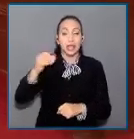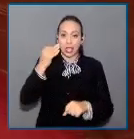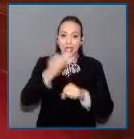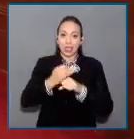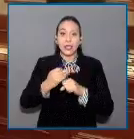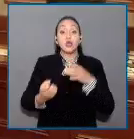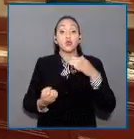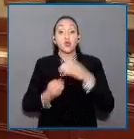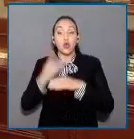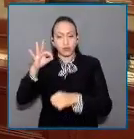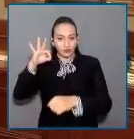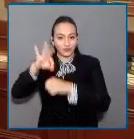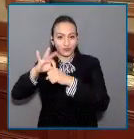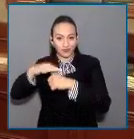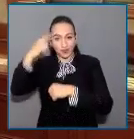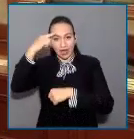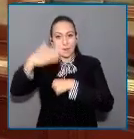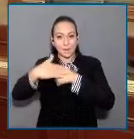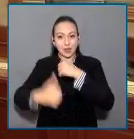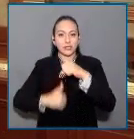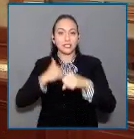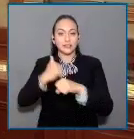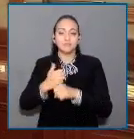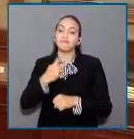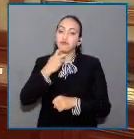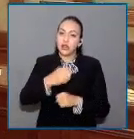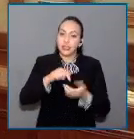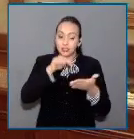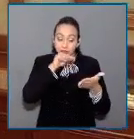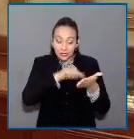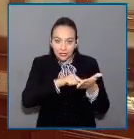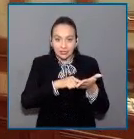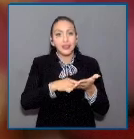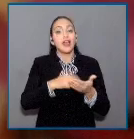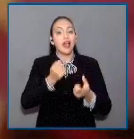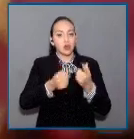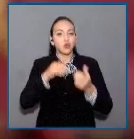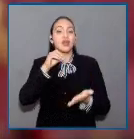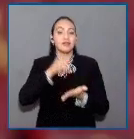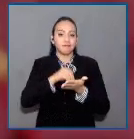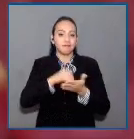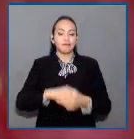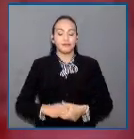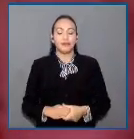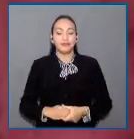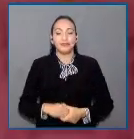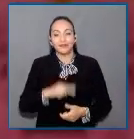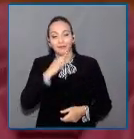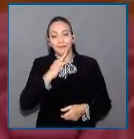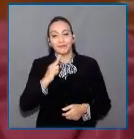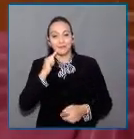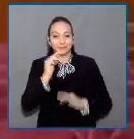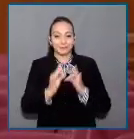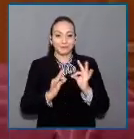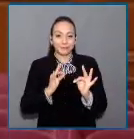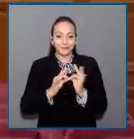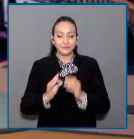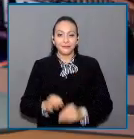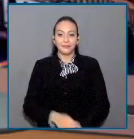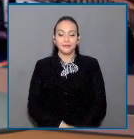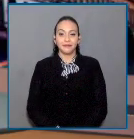voto popular, por lo que esas disposiciones se mantendrían vigentes. Para el canal del Poder Judicial de la Federación, Mario López